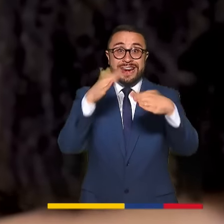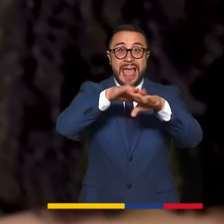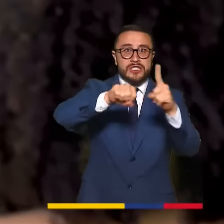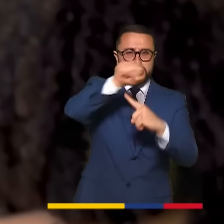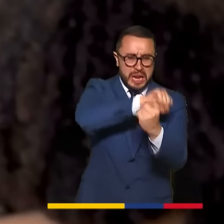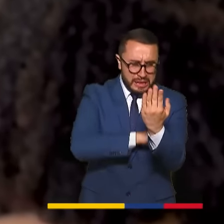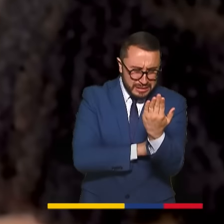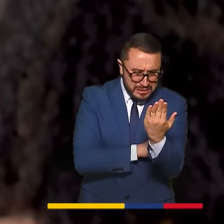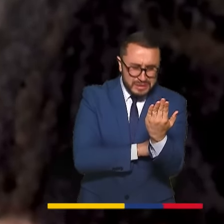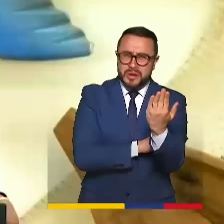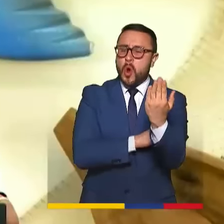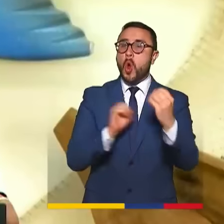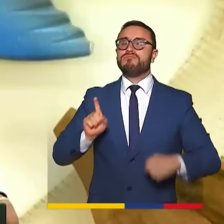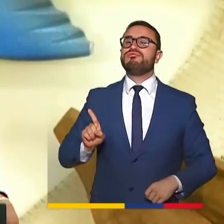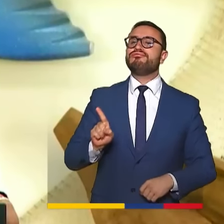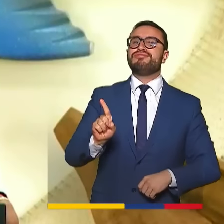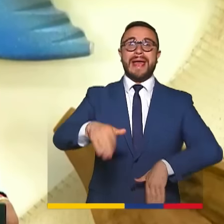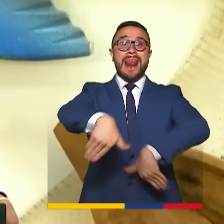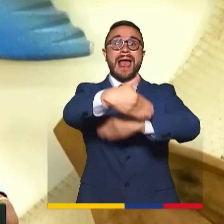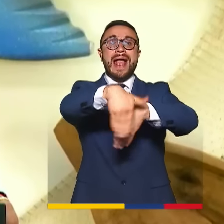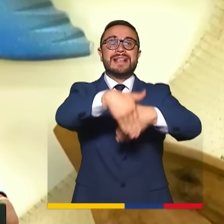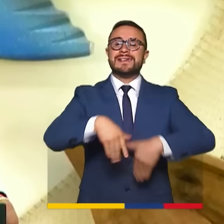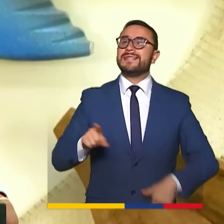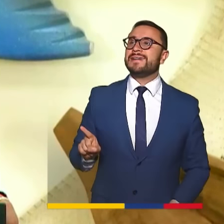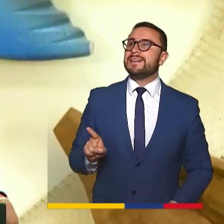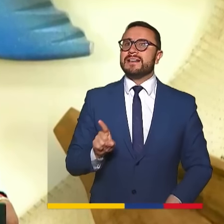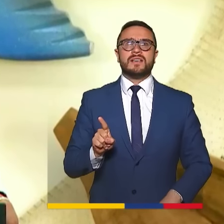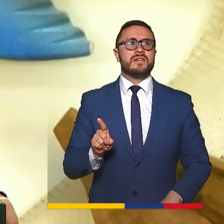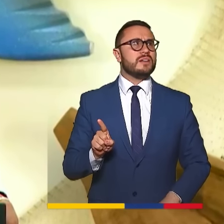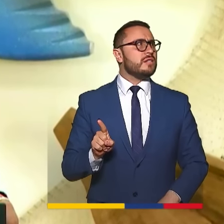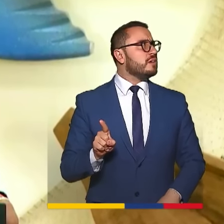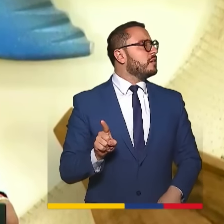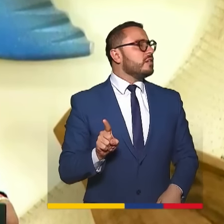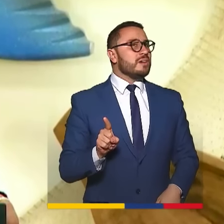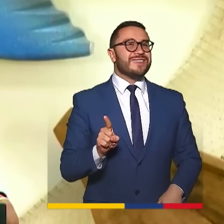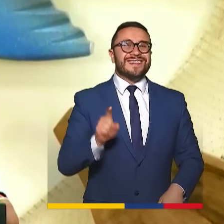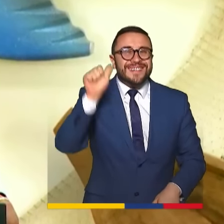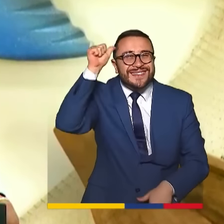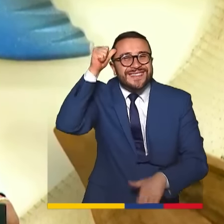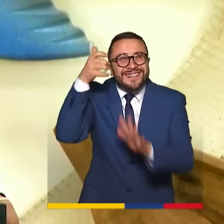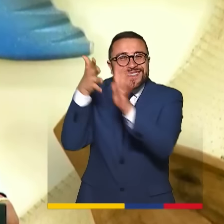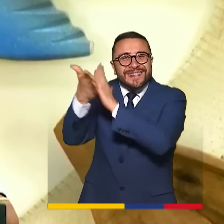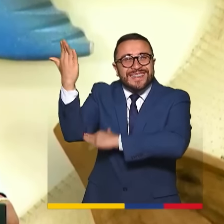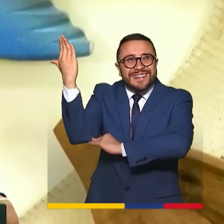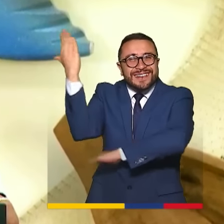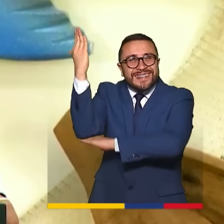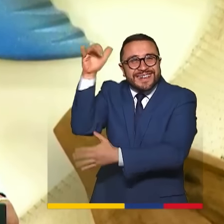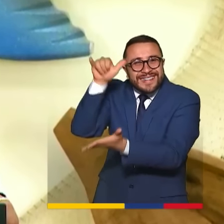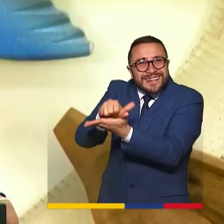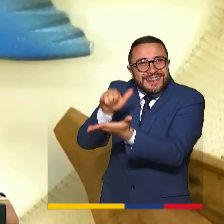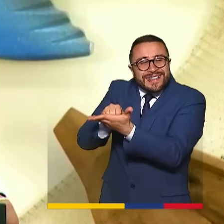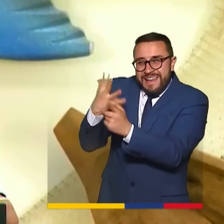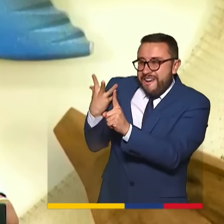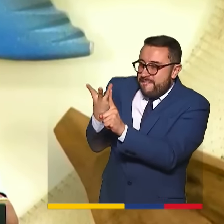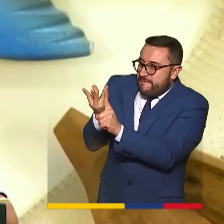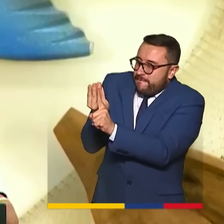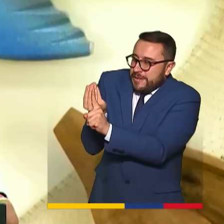algunos lugares, así como ya pasaba con el fascismo italiano en aquella película, que se